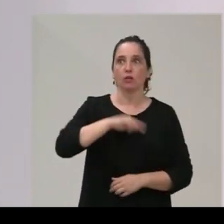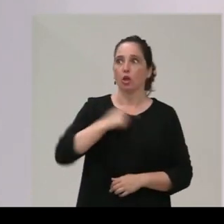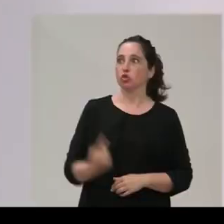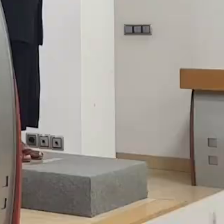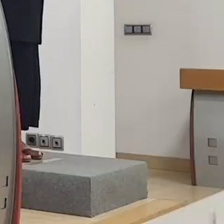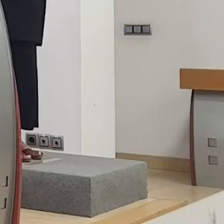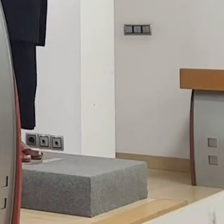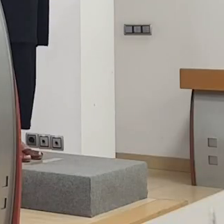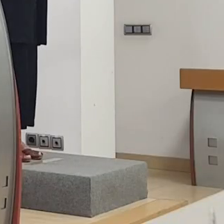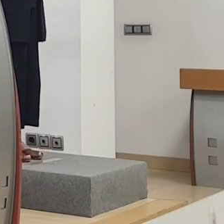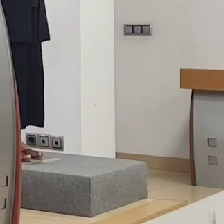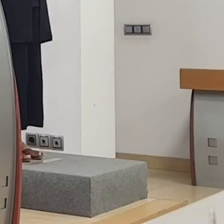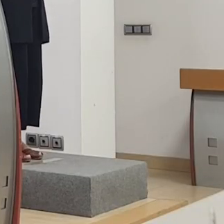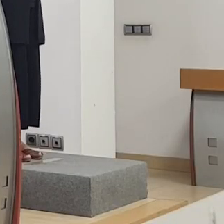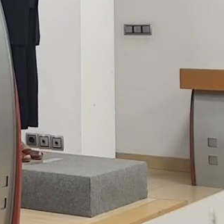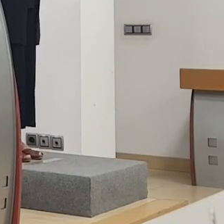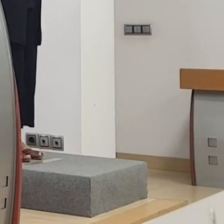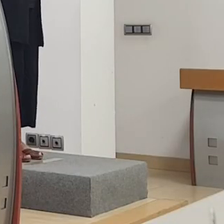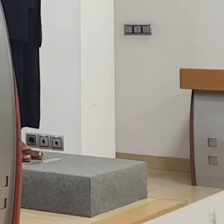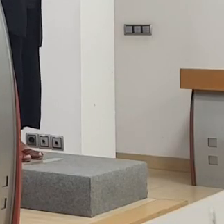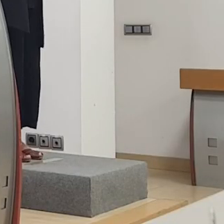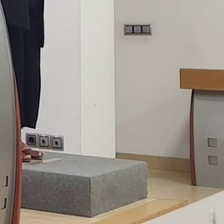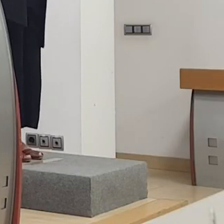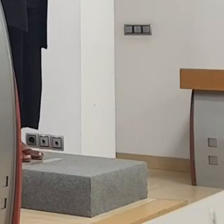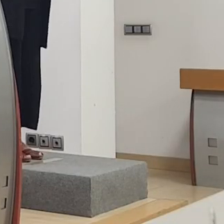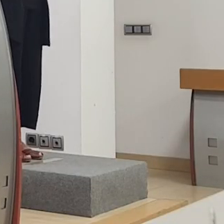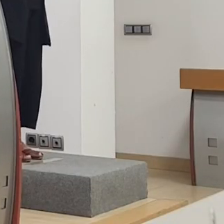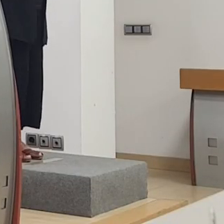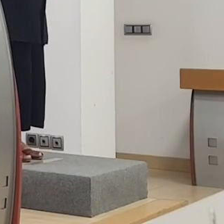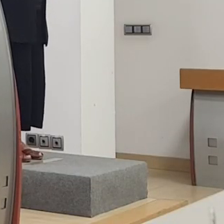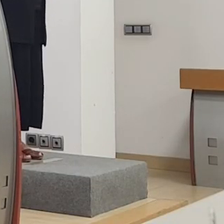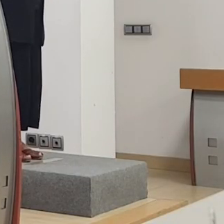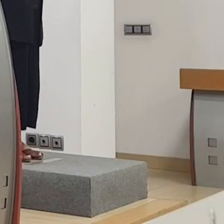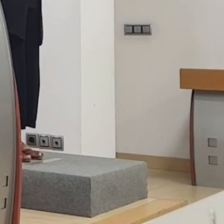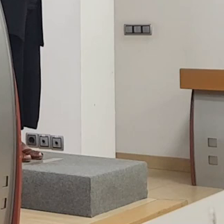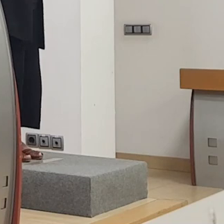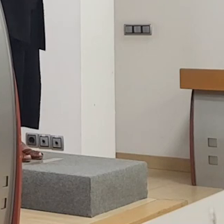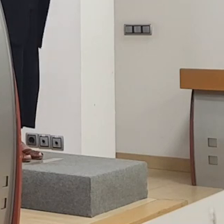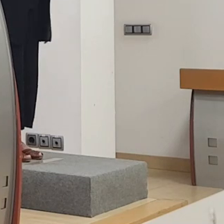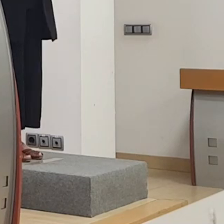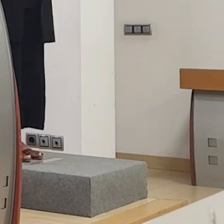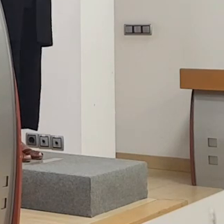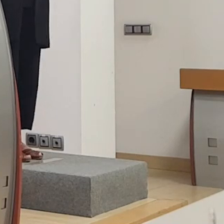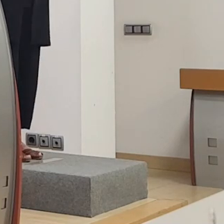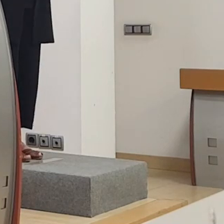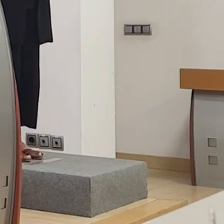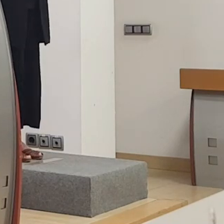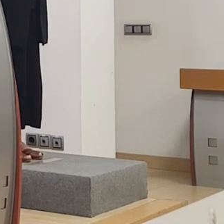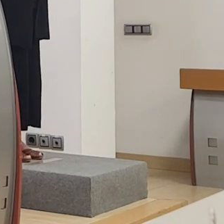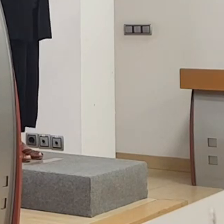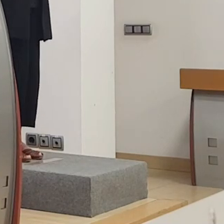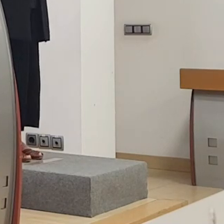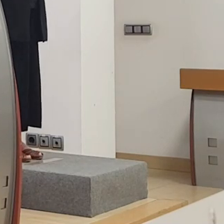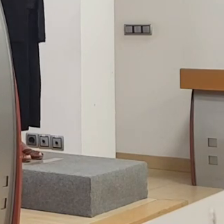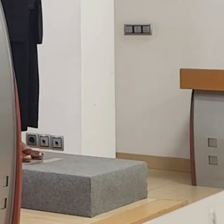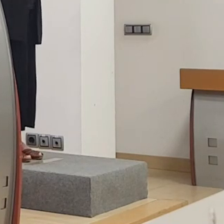solos Santander es Cantabria Santander tiene un gobierno municipal y también un gobierno autonómico que se preocupa